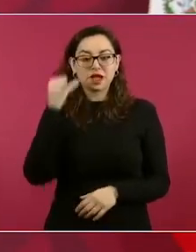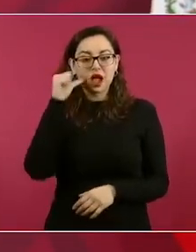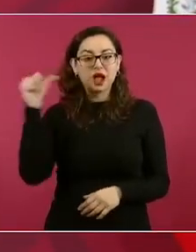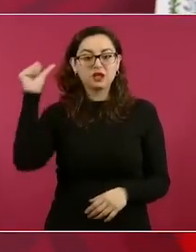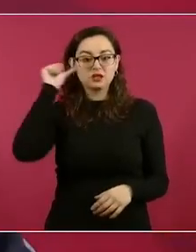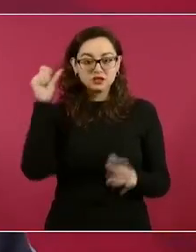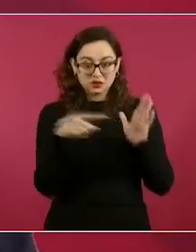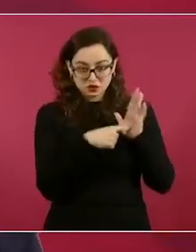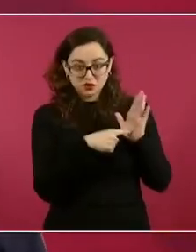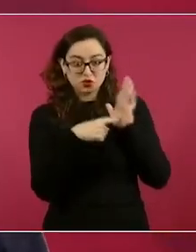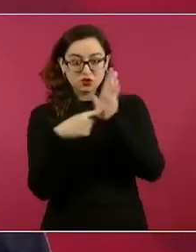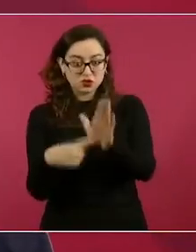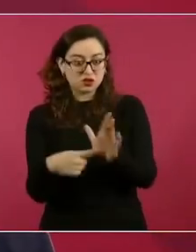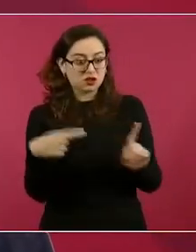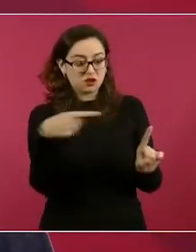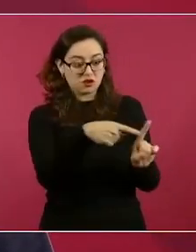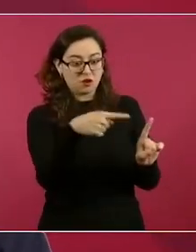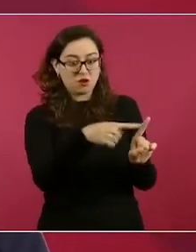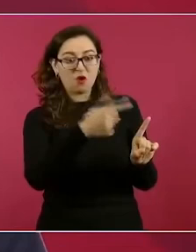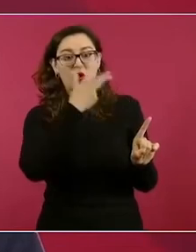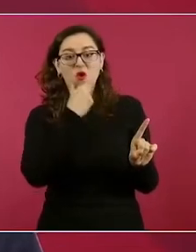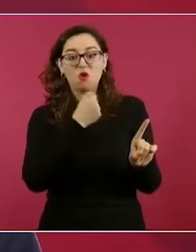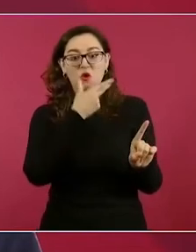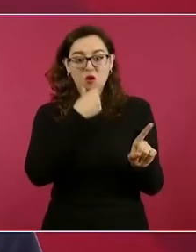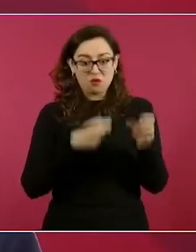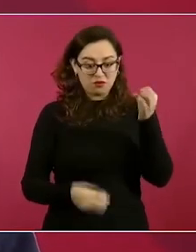del juez que está